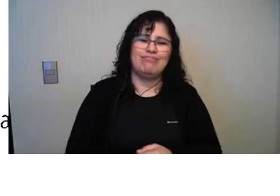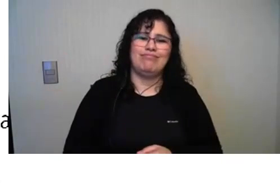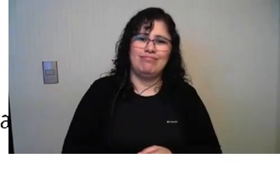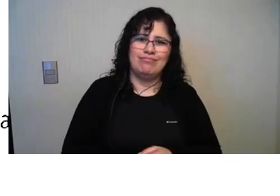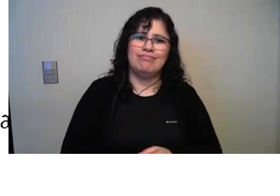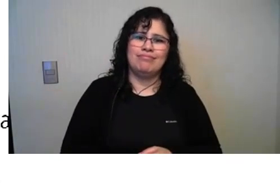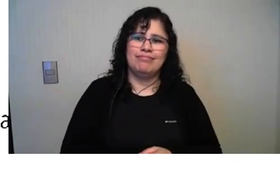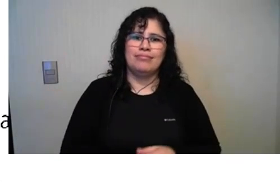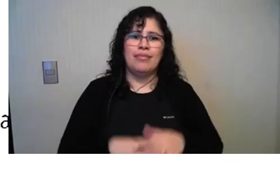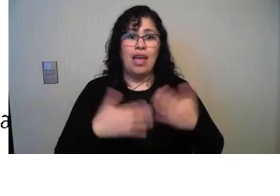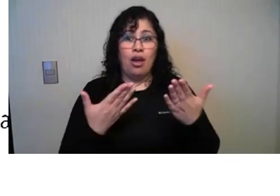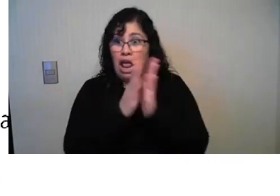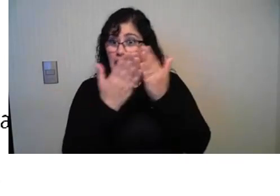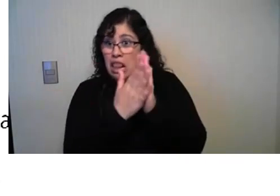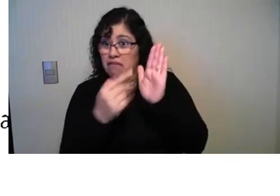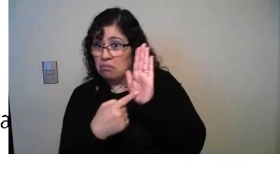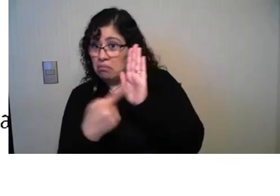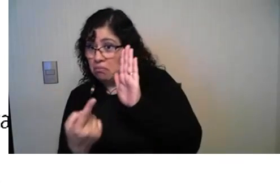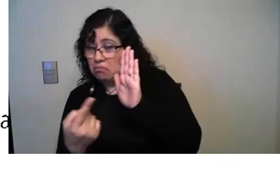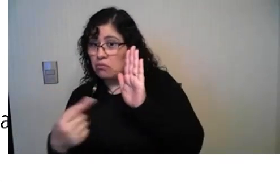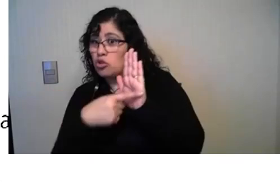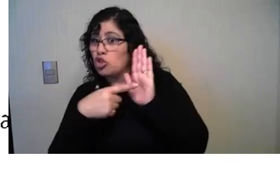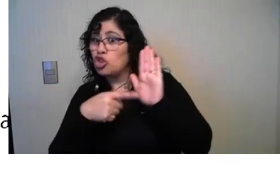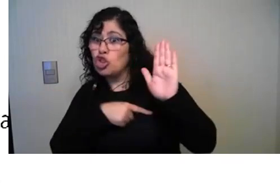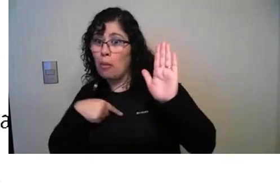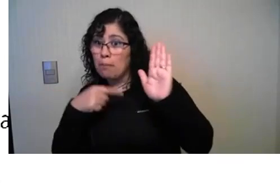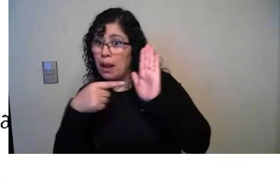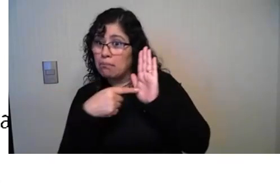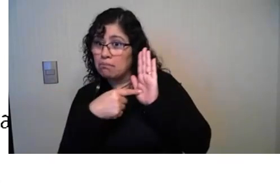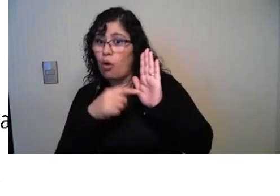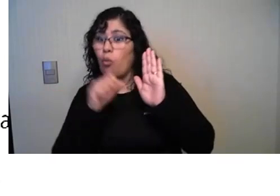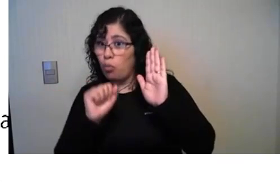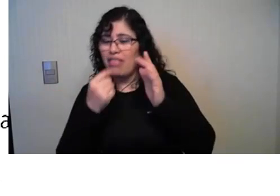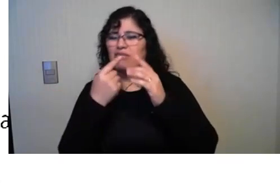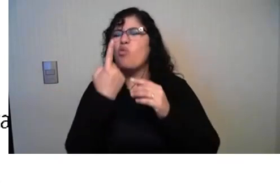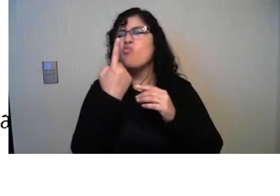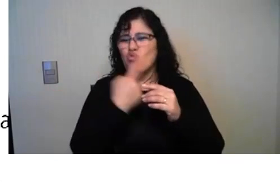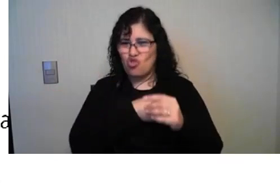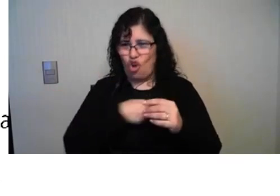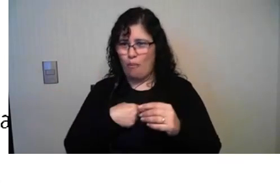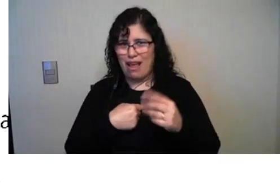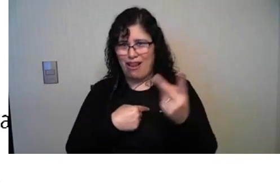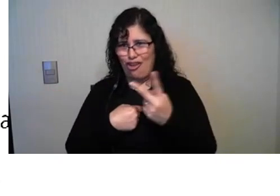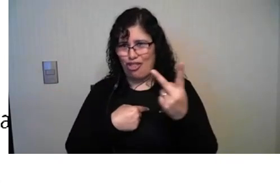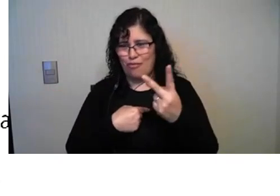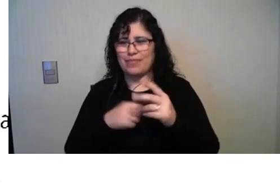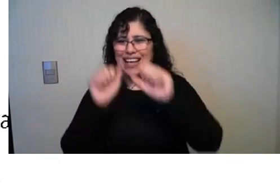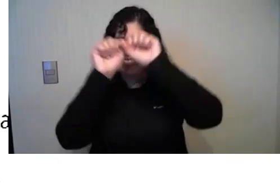En la literatura se van a encontrar que lo puedes nombrar con un solo nombre a ambos, y que es el